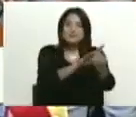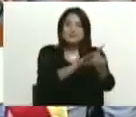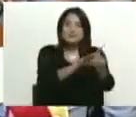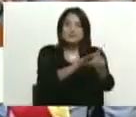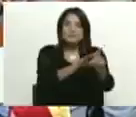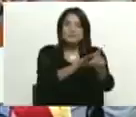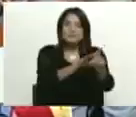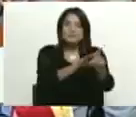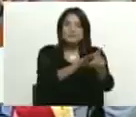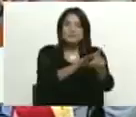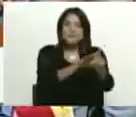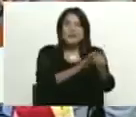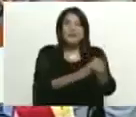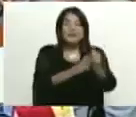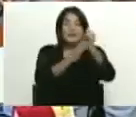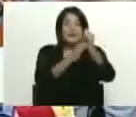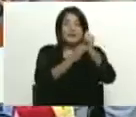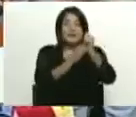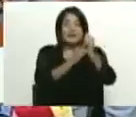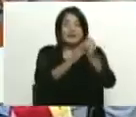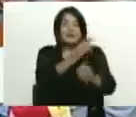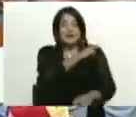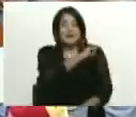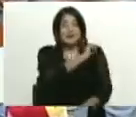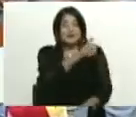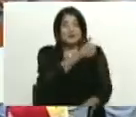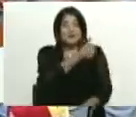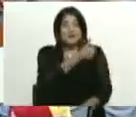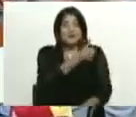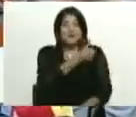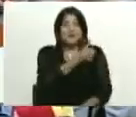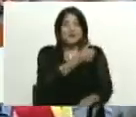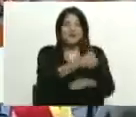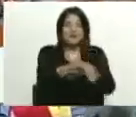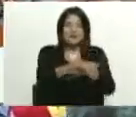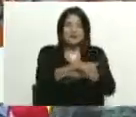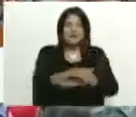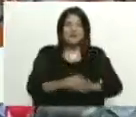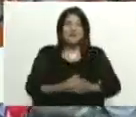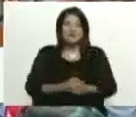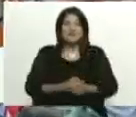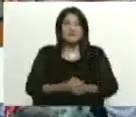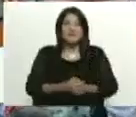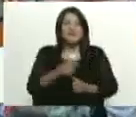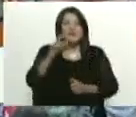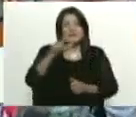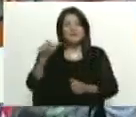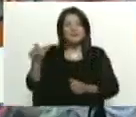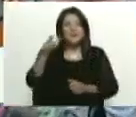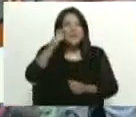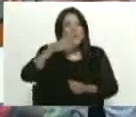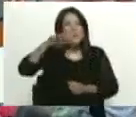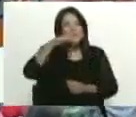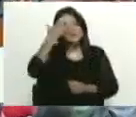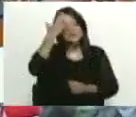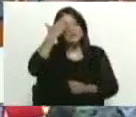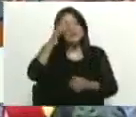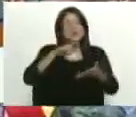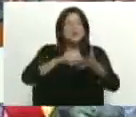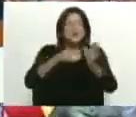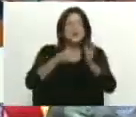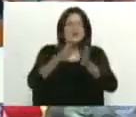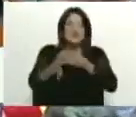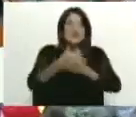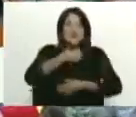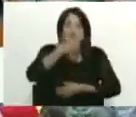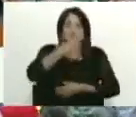esta aquí, ¿eh? Allá en Caracas no saben lo que es una manzana. Pero lo de los pueblos sí sabemos lo que es una manzana,